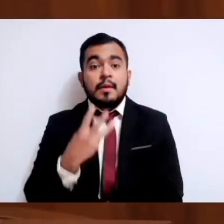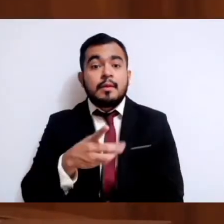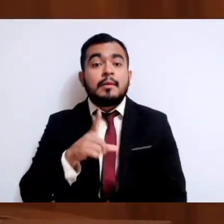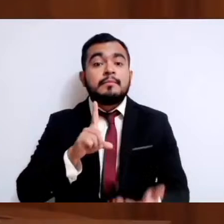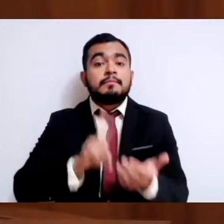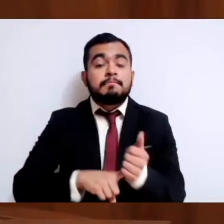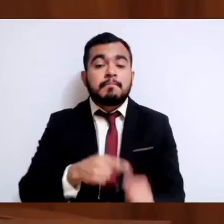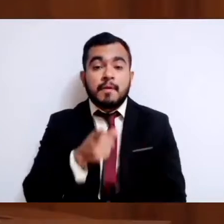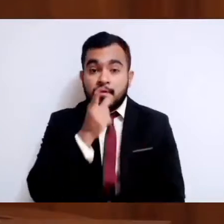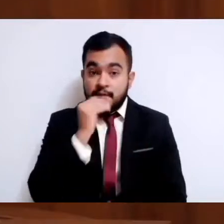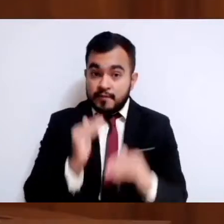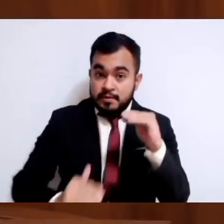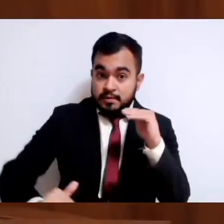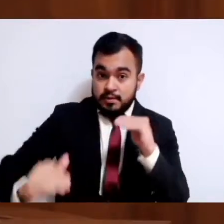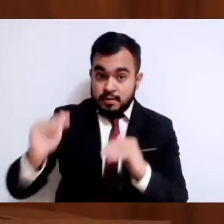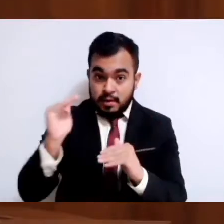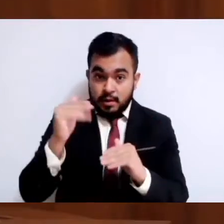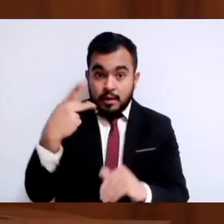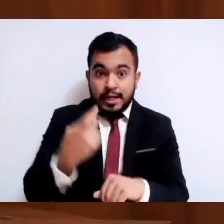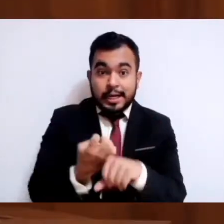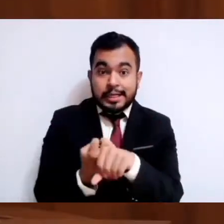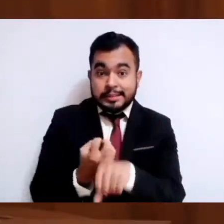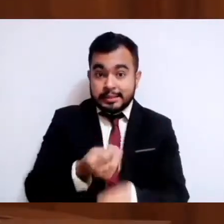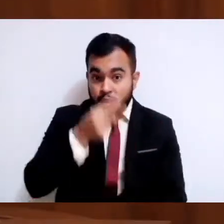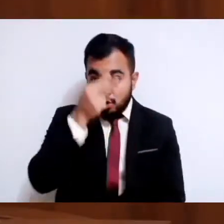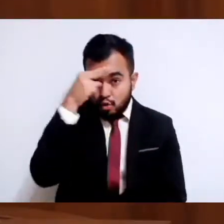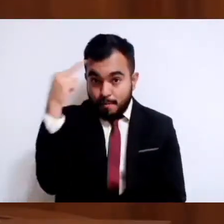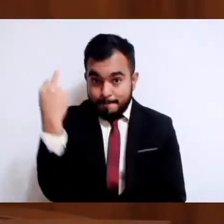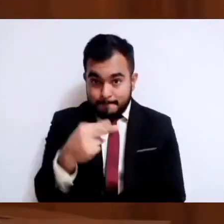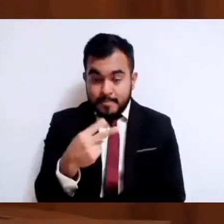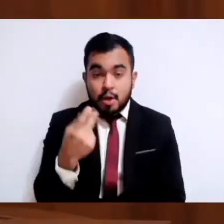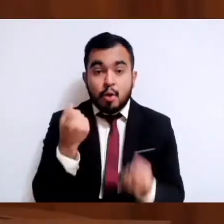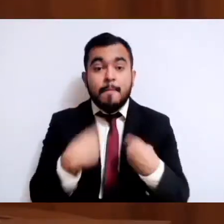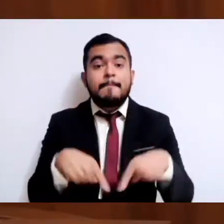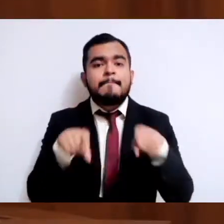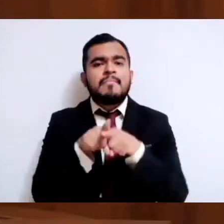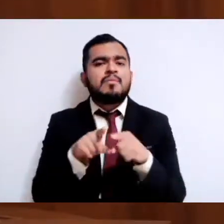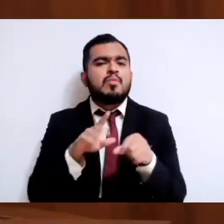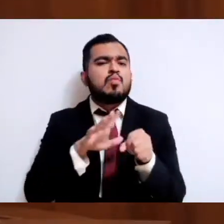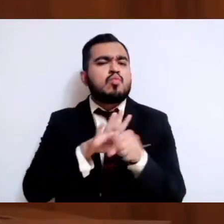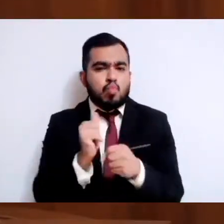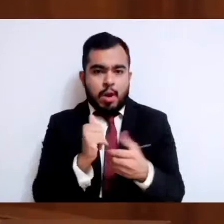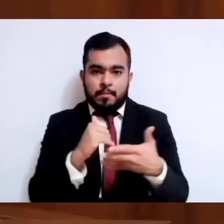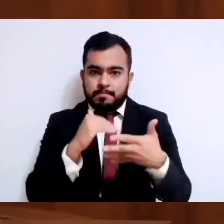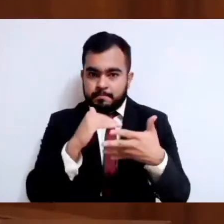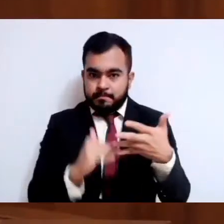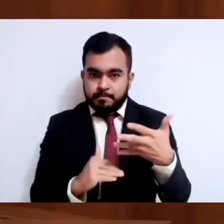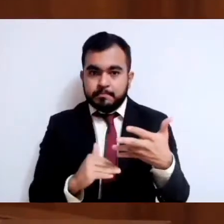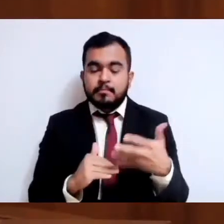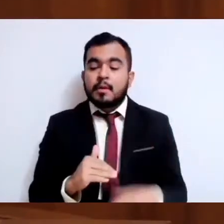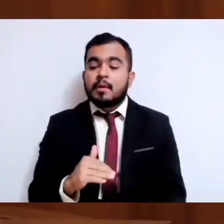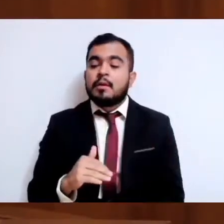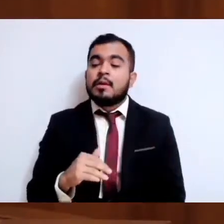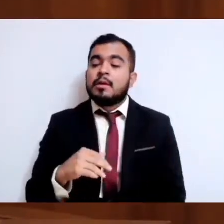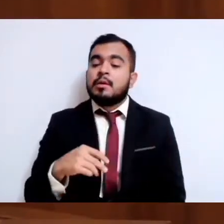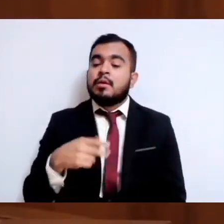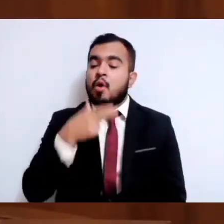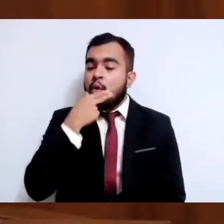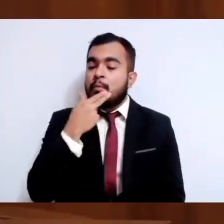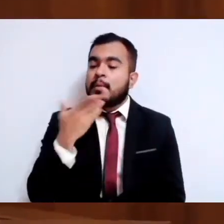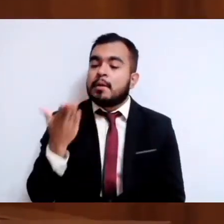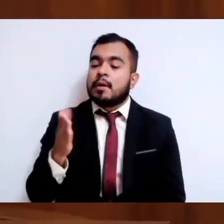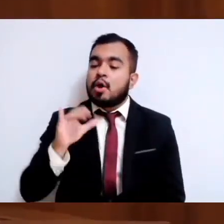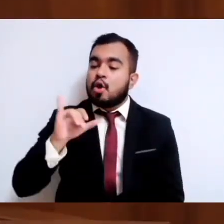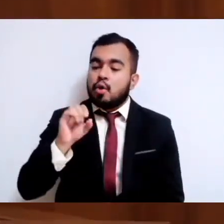fiscal general de justicia del Estado de México en los términos siguientes: ciudadano